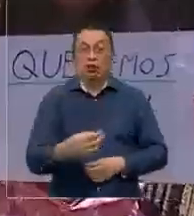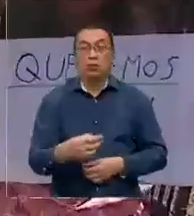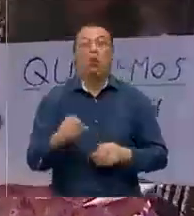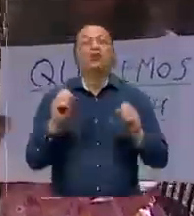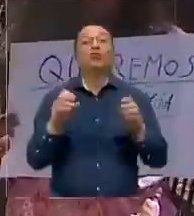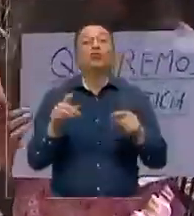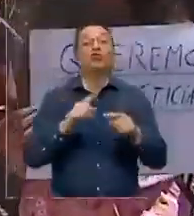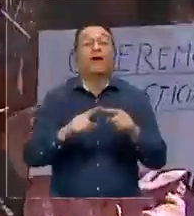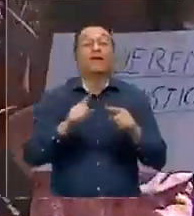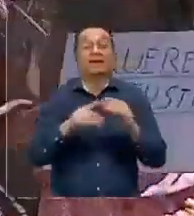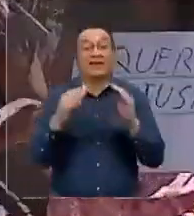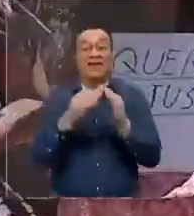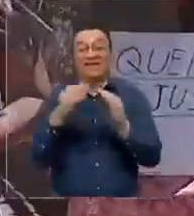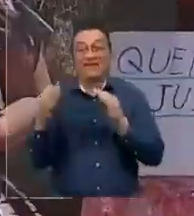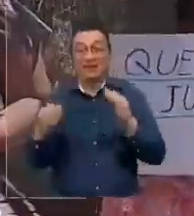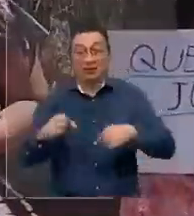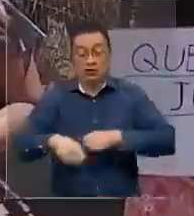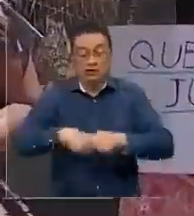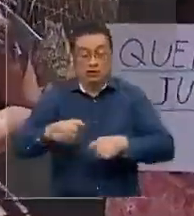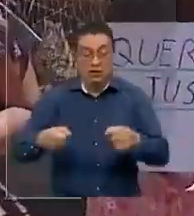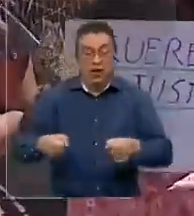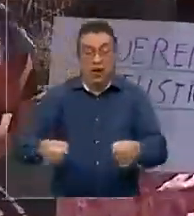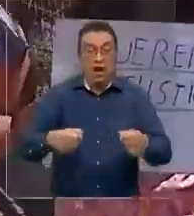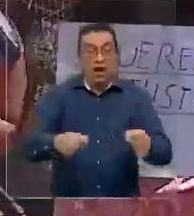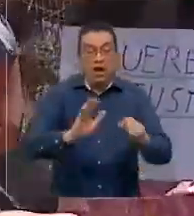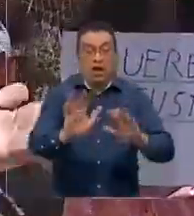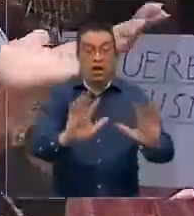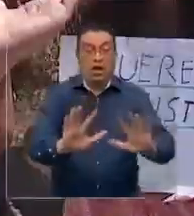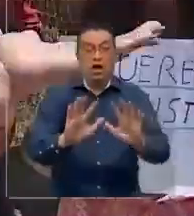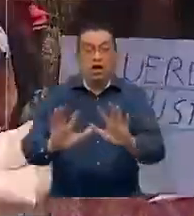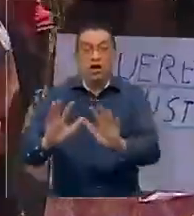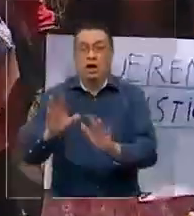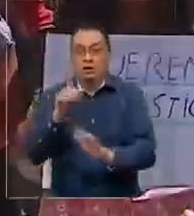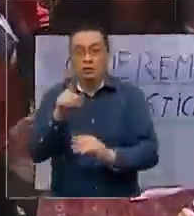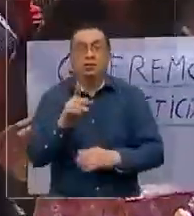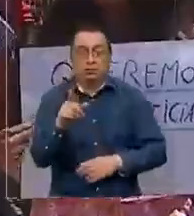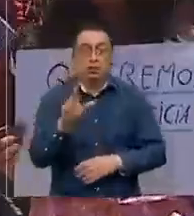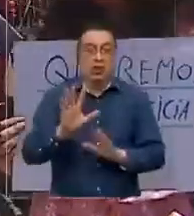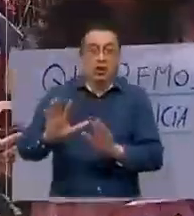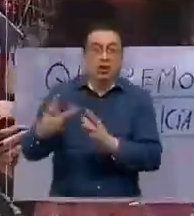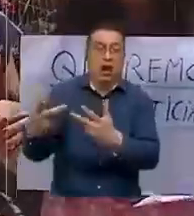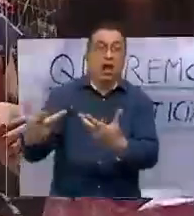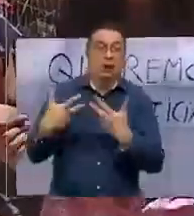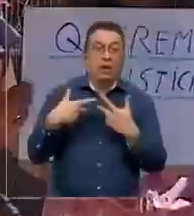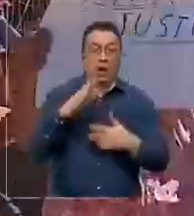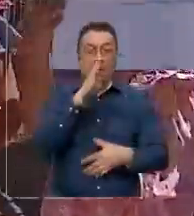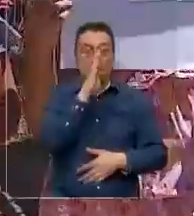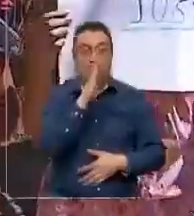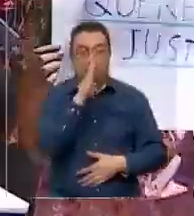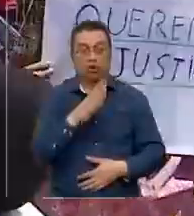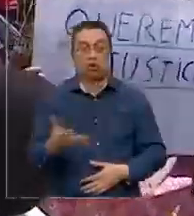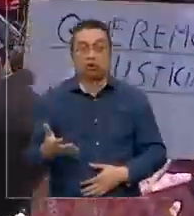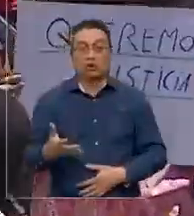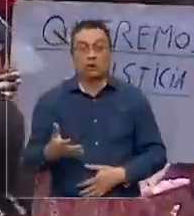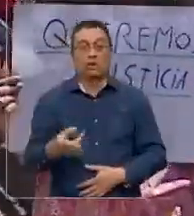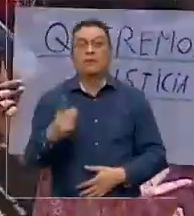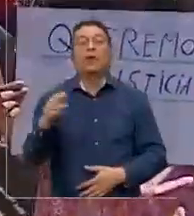los vecinos usando su bicicleta de escudo para poder refugiarse del ataque del perro